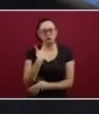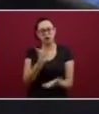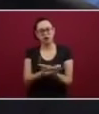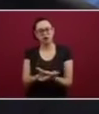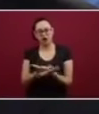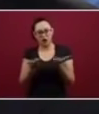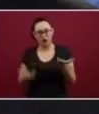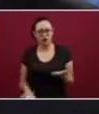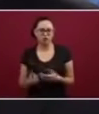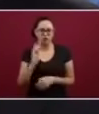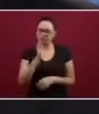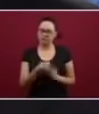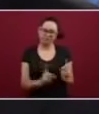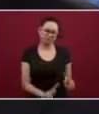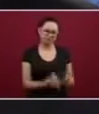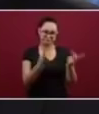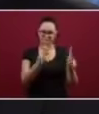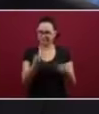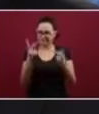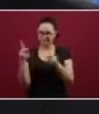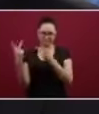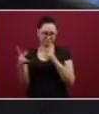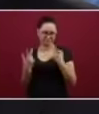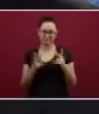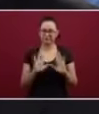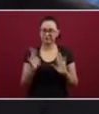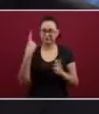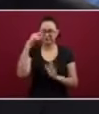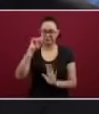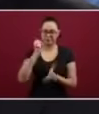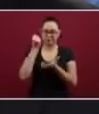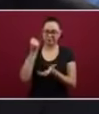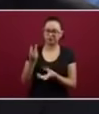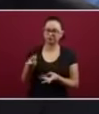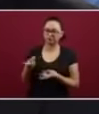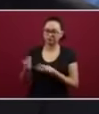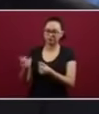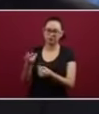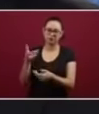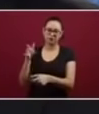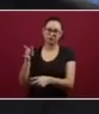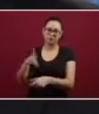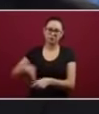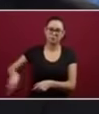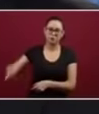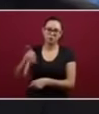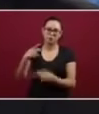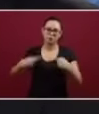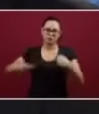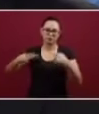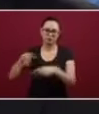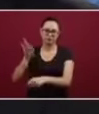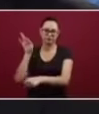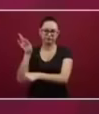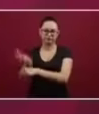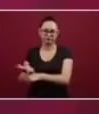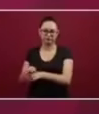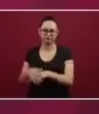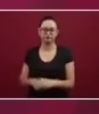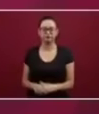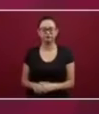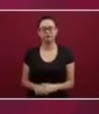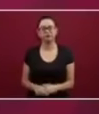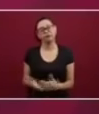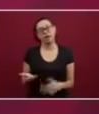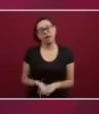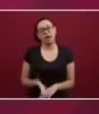más otras propiedades que pudiéramos acumular para esta segunda subasta. Este sería para la Estrategia Nacional de las Adicciones. Y una tercera